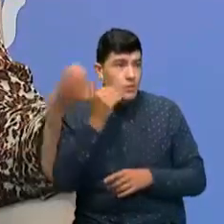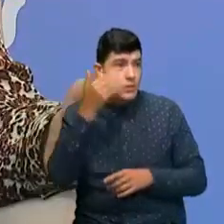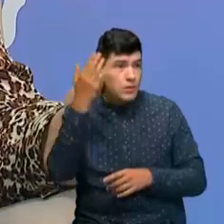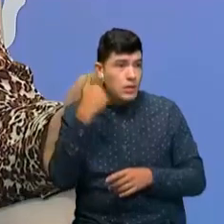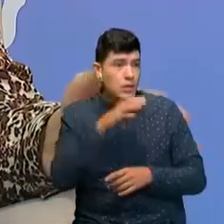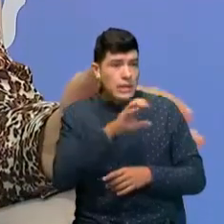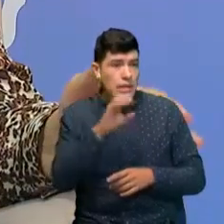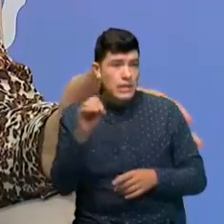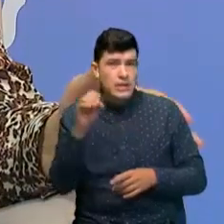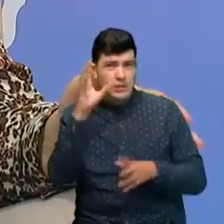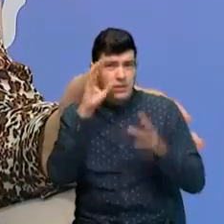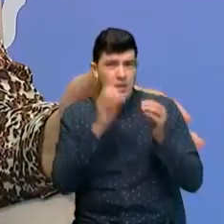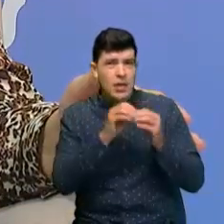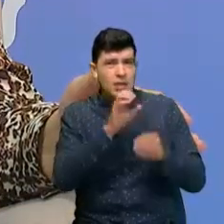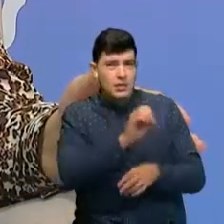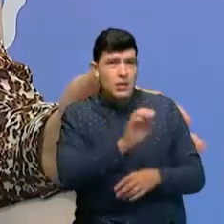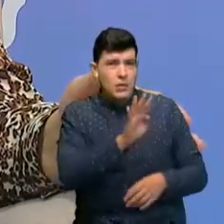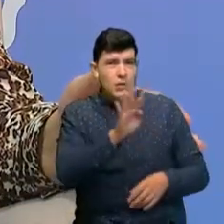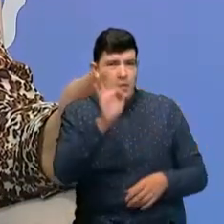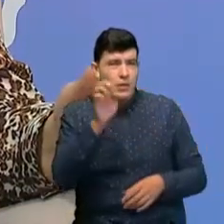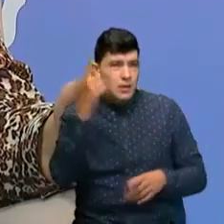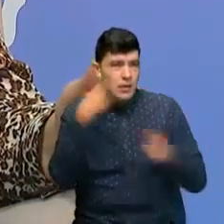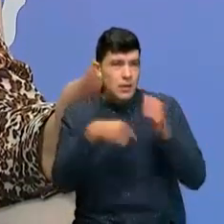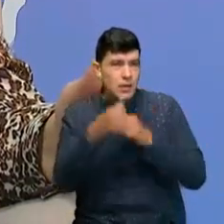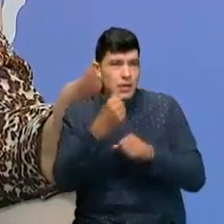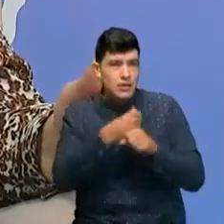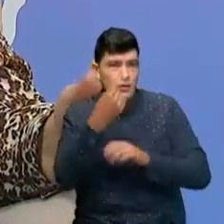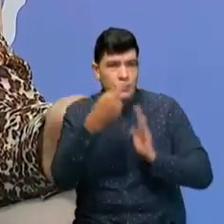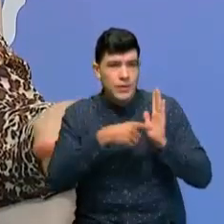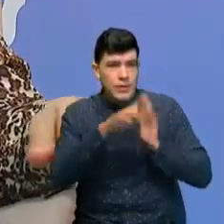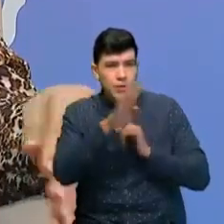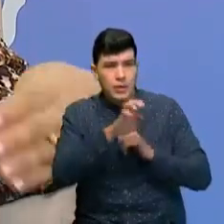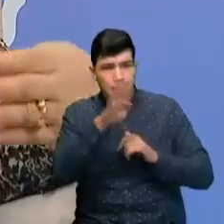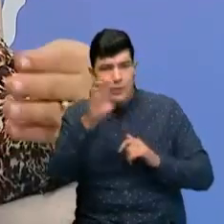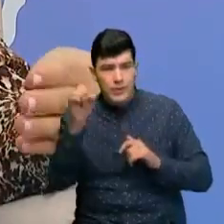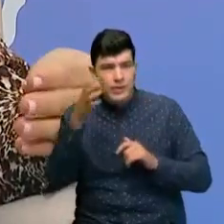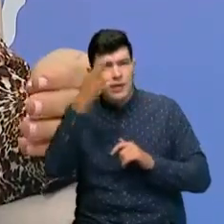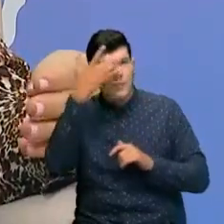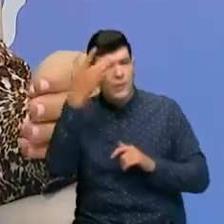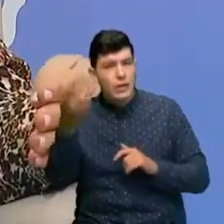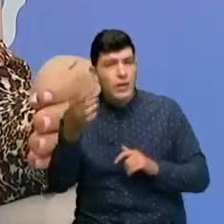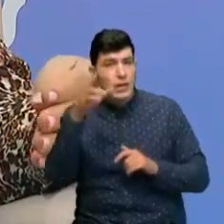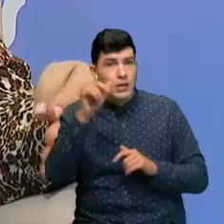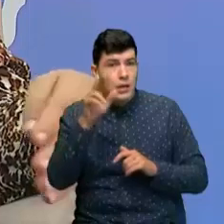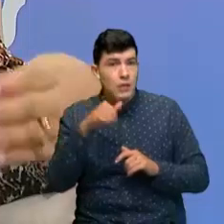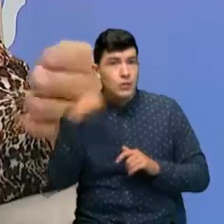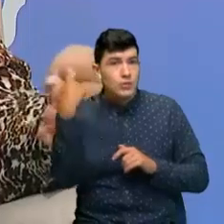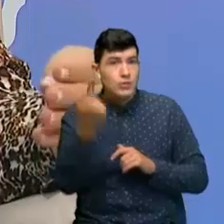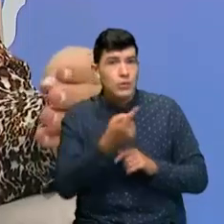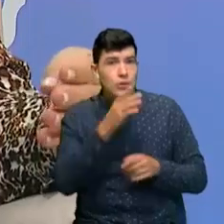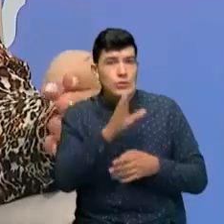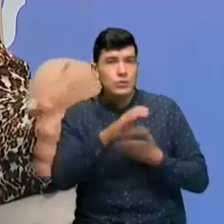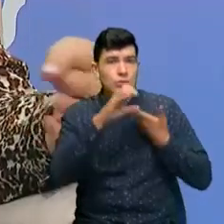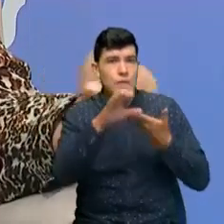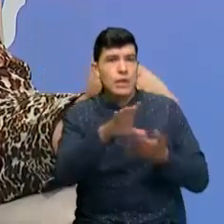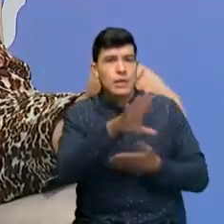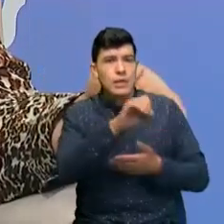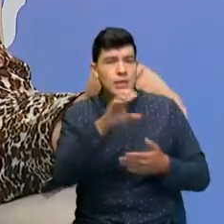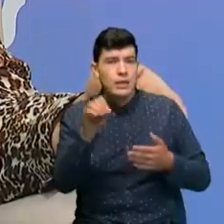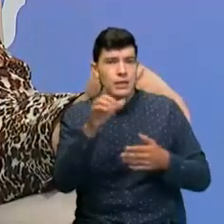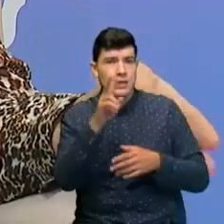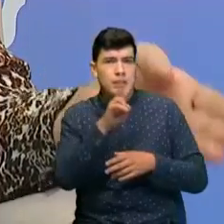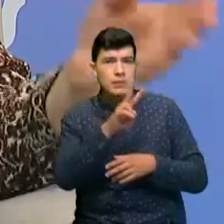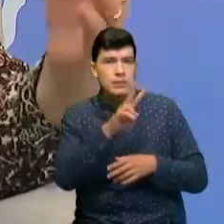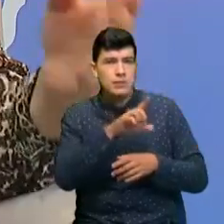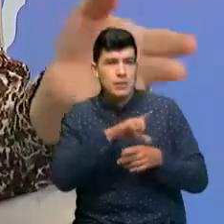semanas, es decir, con acuerdo 049 del 90, pero se me hace raro porque solamente ellos se pensionan con 500 semanas, 20 años